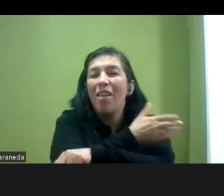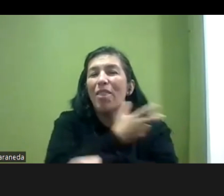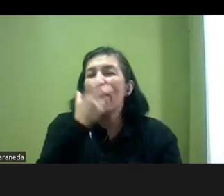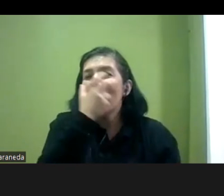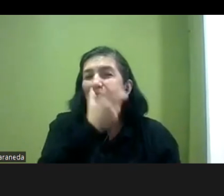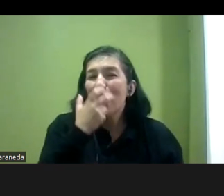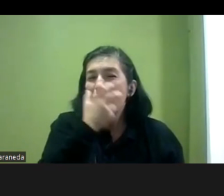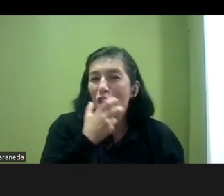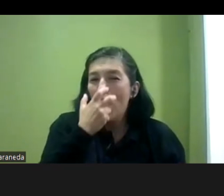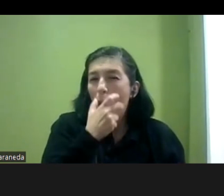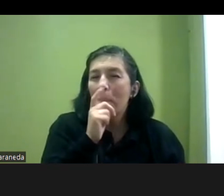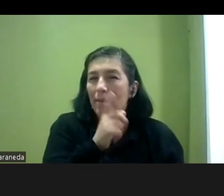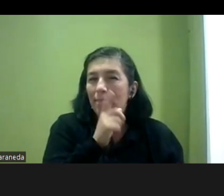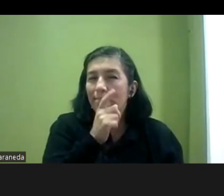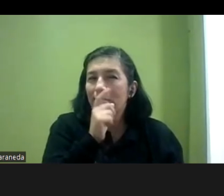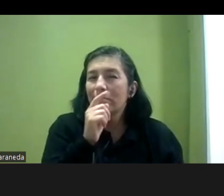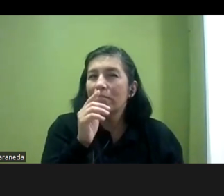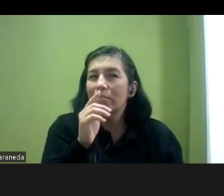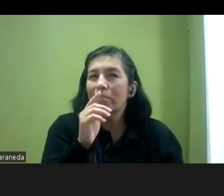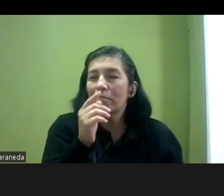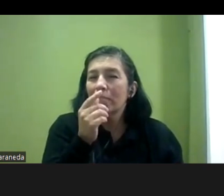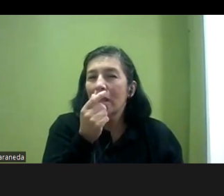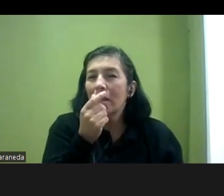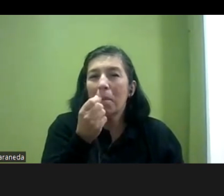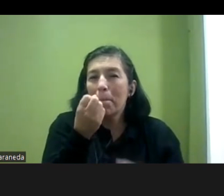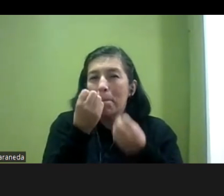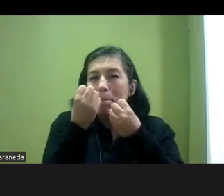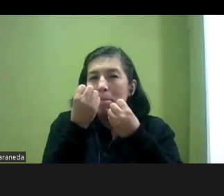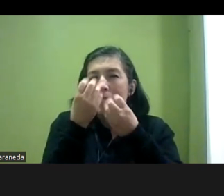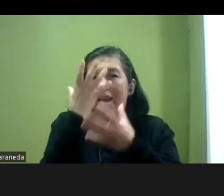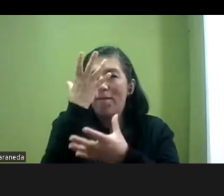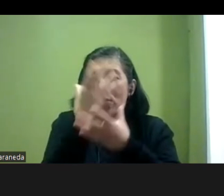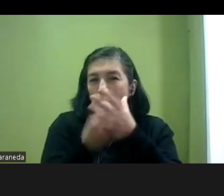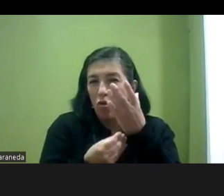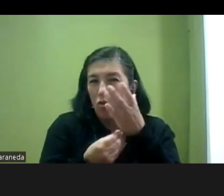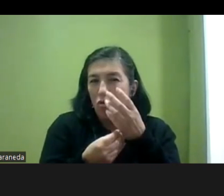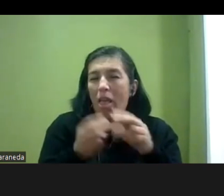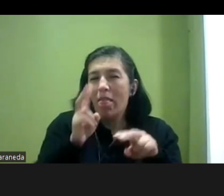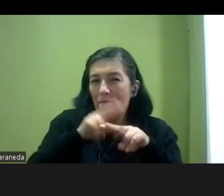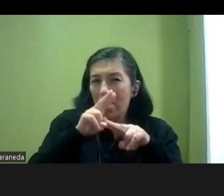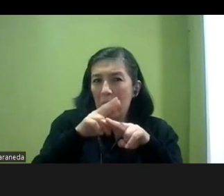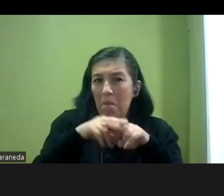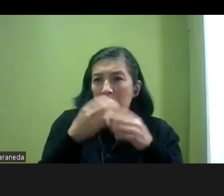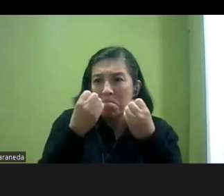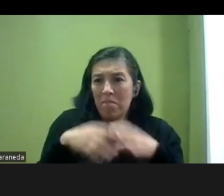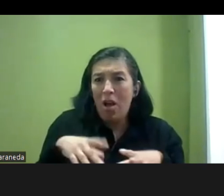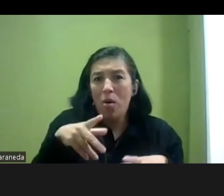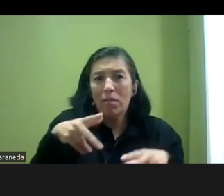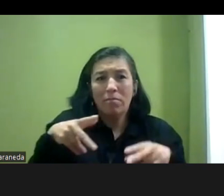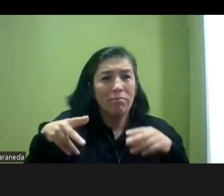Una base de algún antiguo idioma.